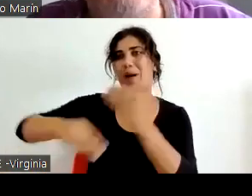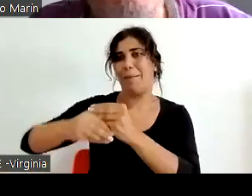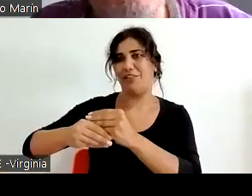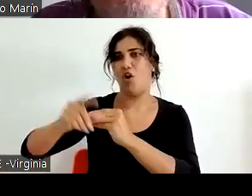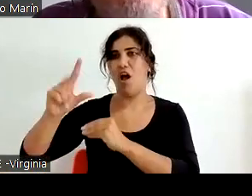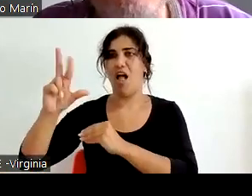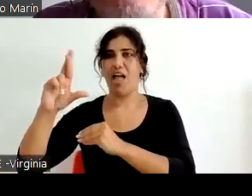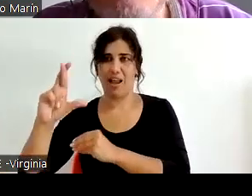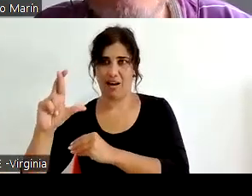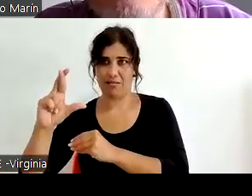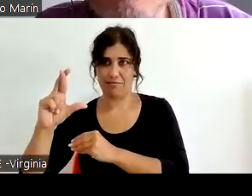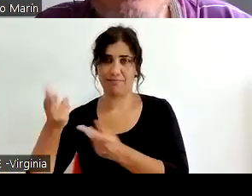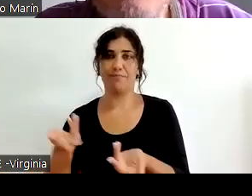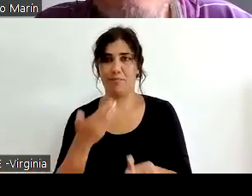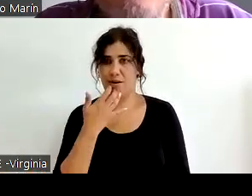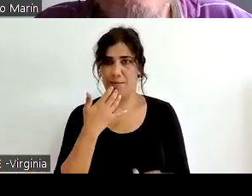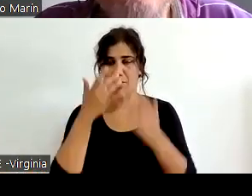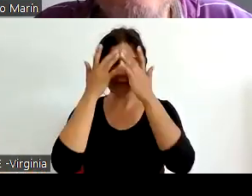suplementos alimenticios.